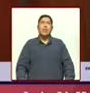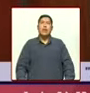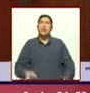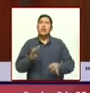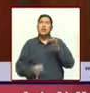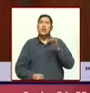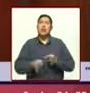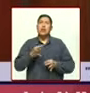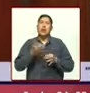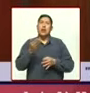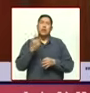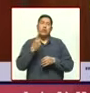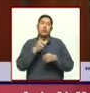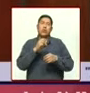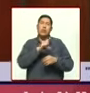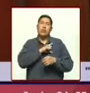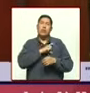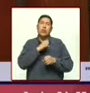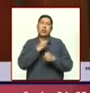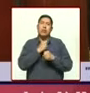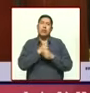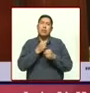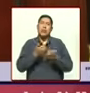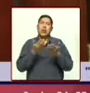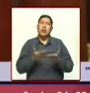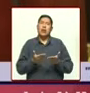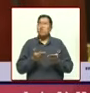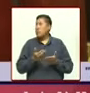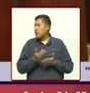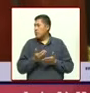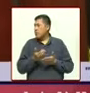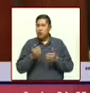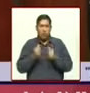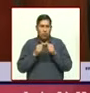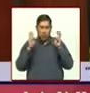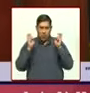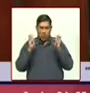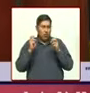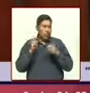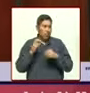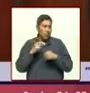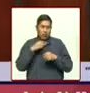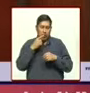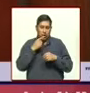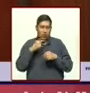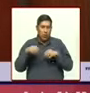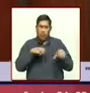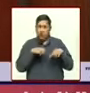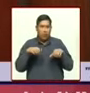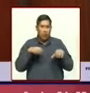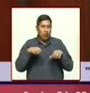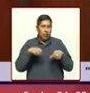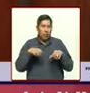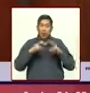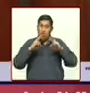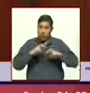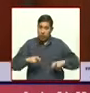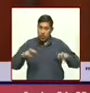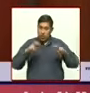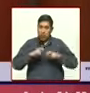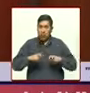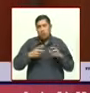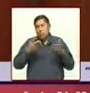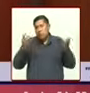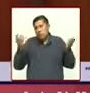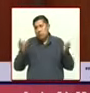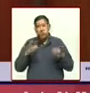Si existiese algún funcionario policial que haya trabajado acá con las características, con el nombre con el que están ustedes, ¿no es cierto?, investigando,